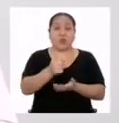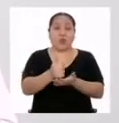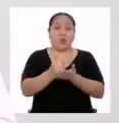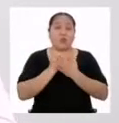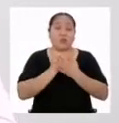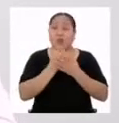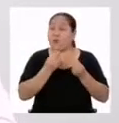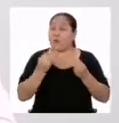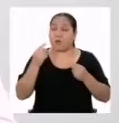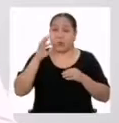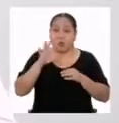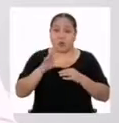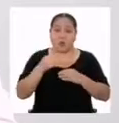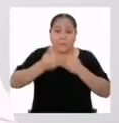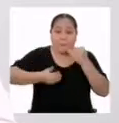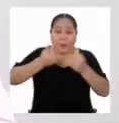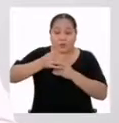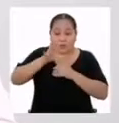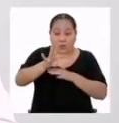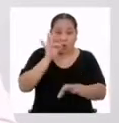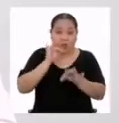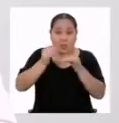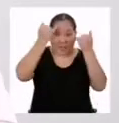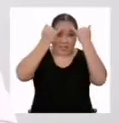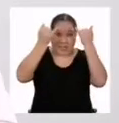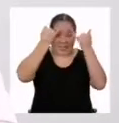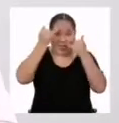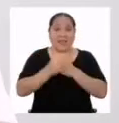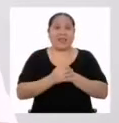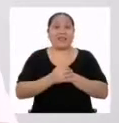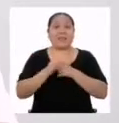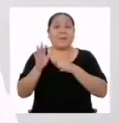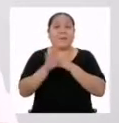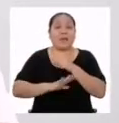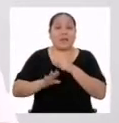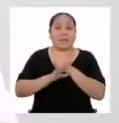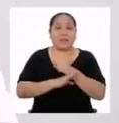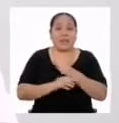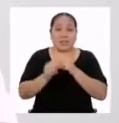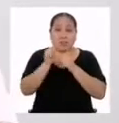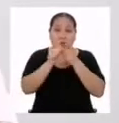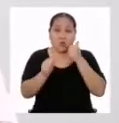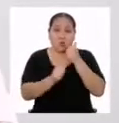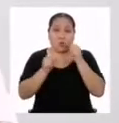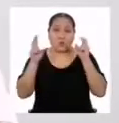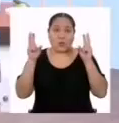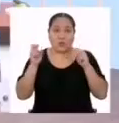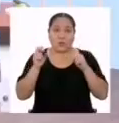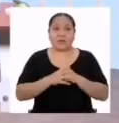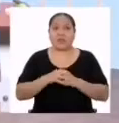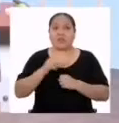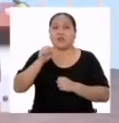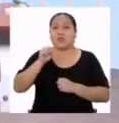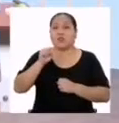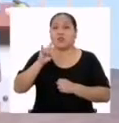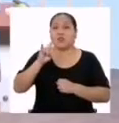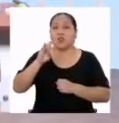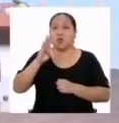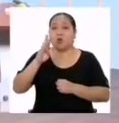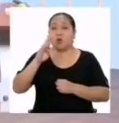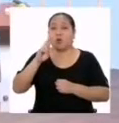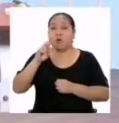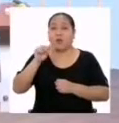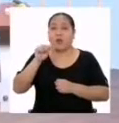en el proceso de identificación de ideas principales y subtemas es subrayar y sumillar. Me acuerdo de que cuando estaba en